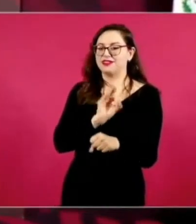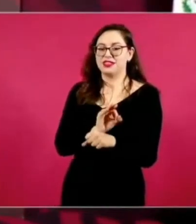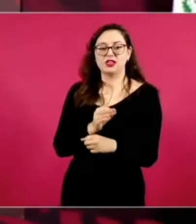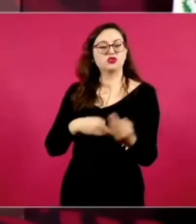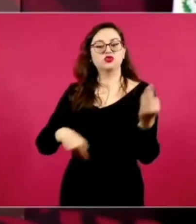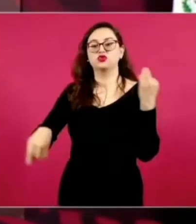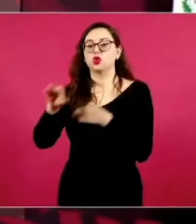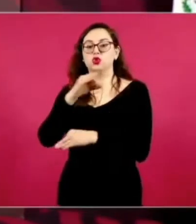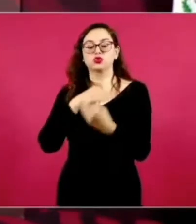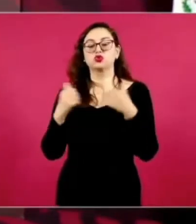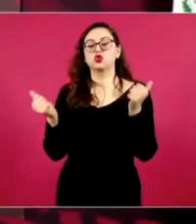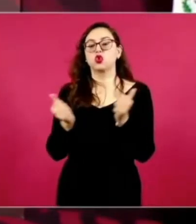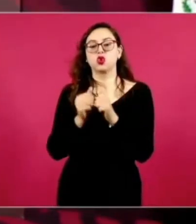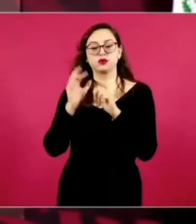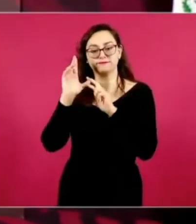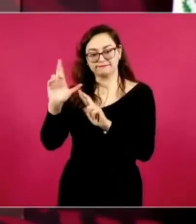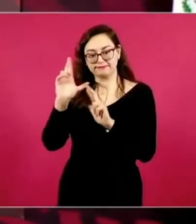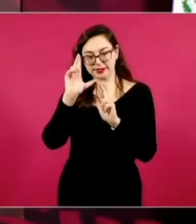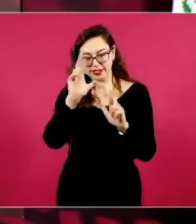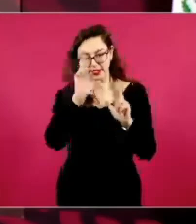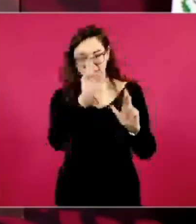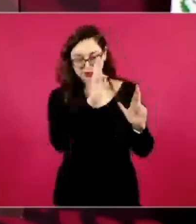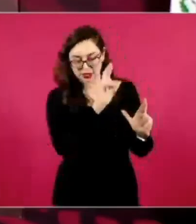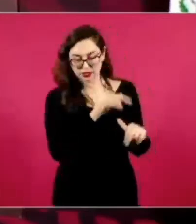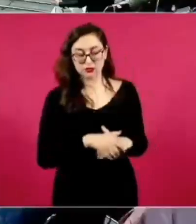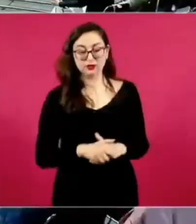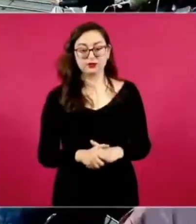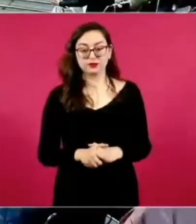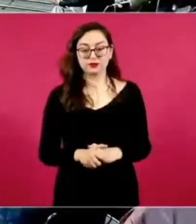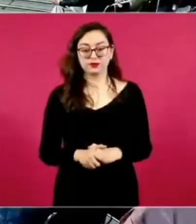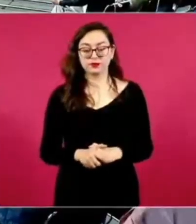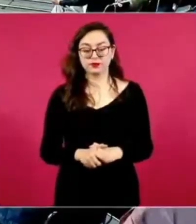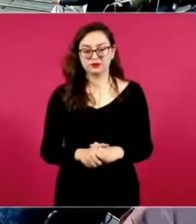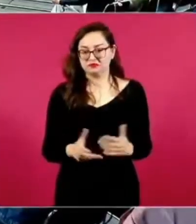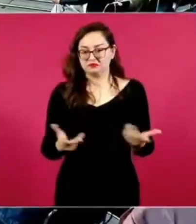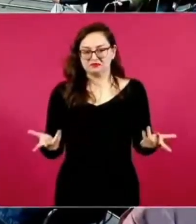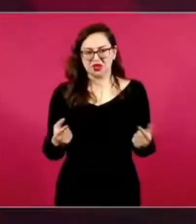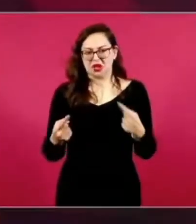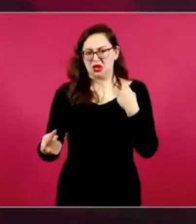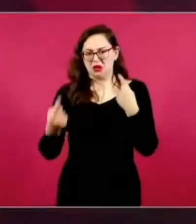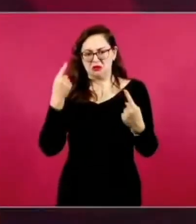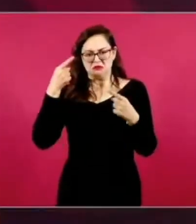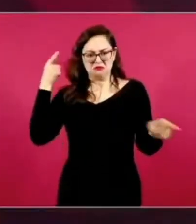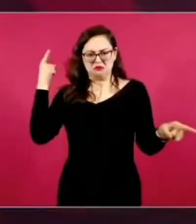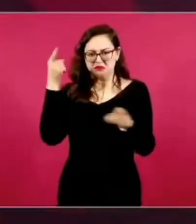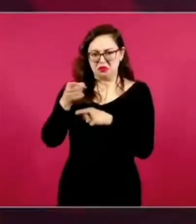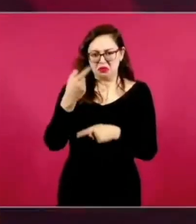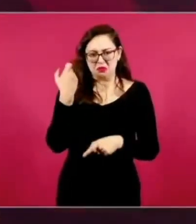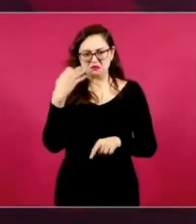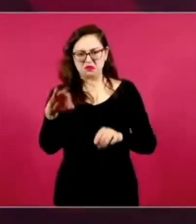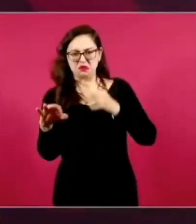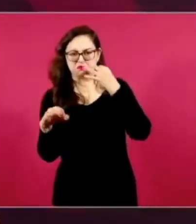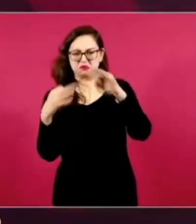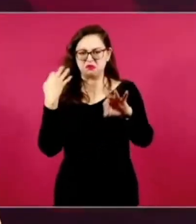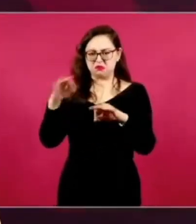nos debemos de respetar. Además, no nos insultamos, ¿sí?